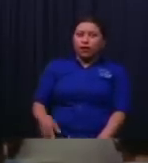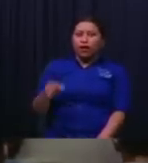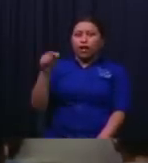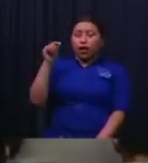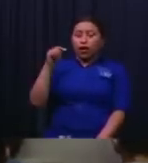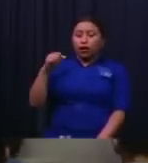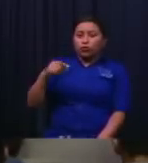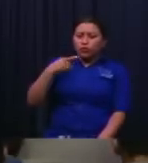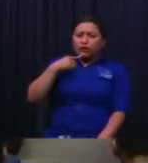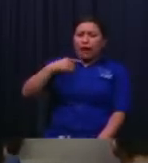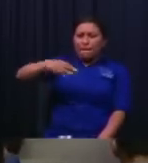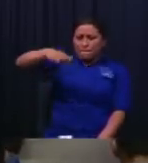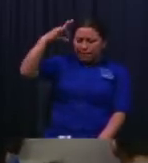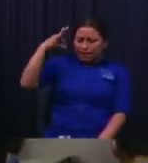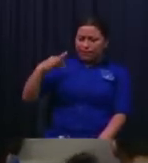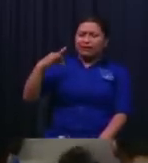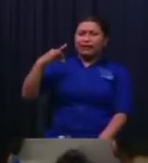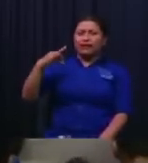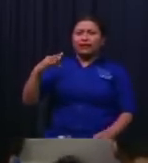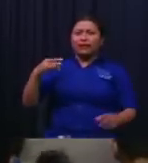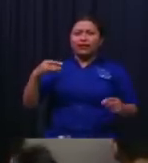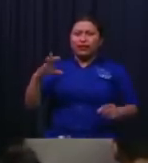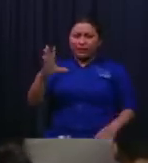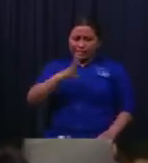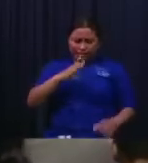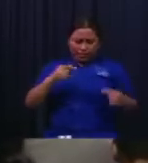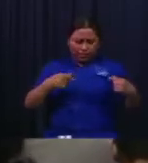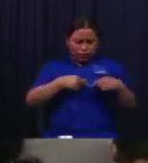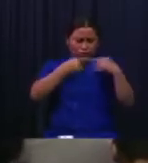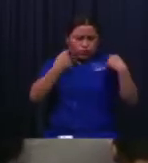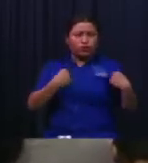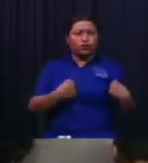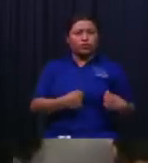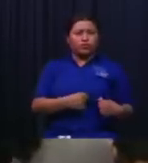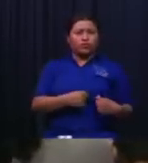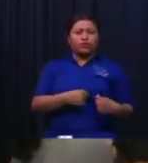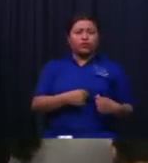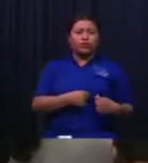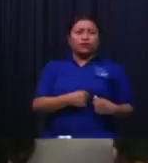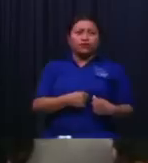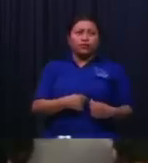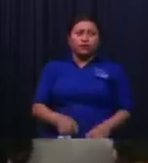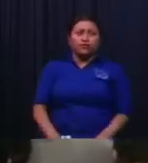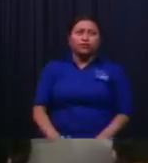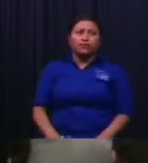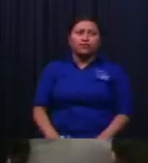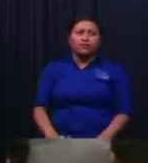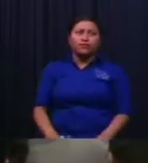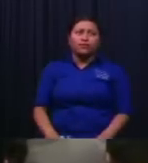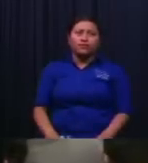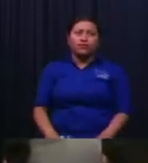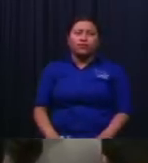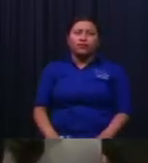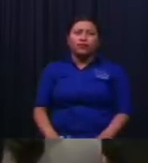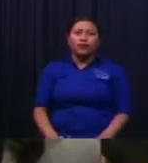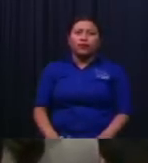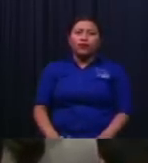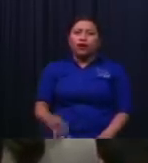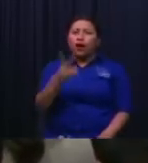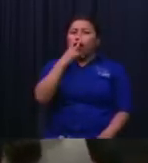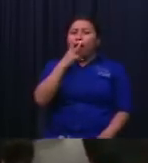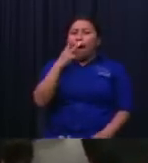realidad que nosotros tenemos en nuestro corazón. Amén. Miren los sinónimos de